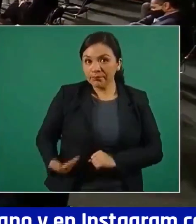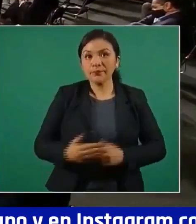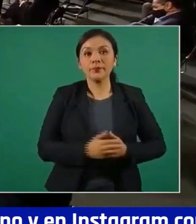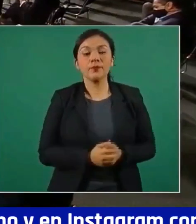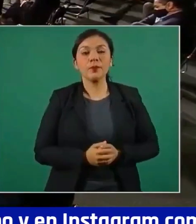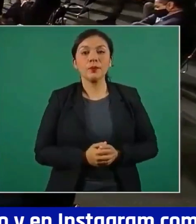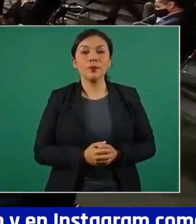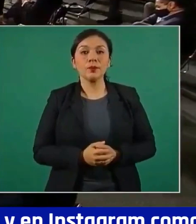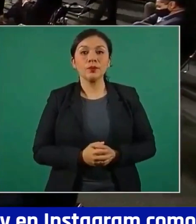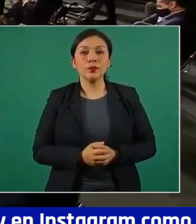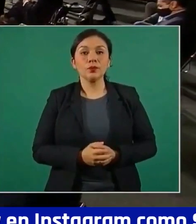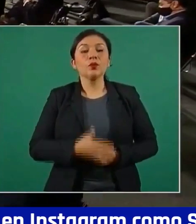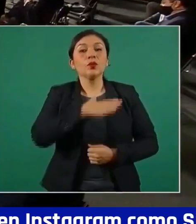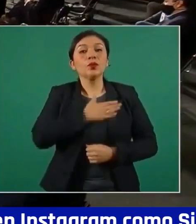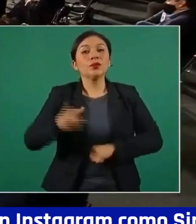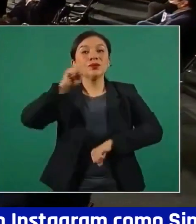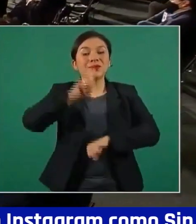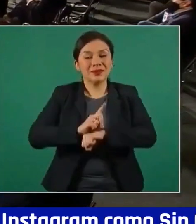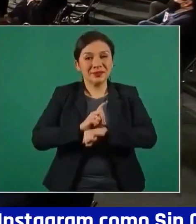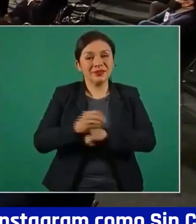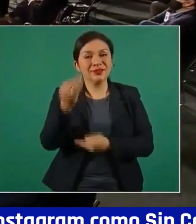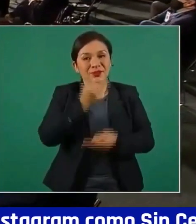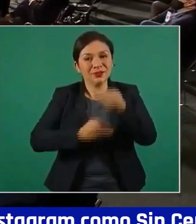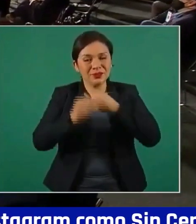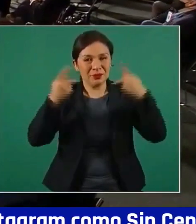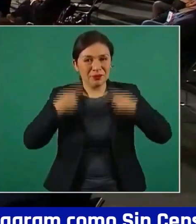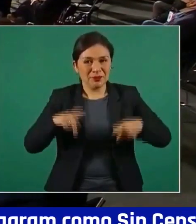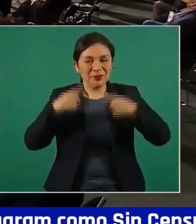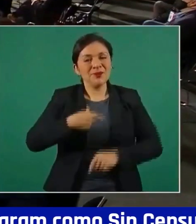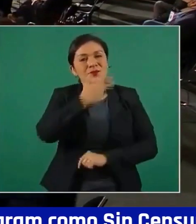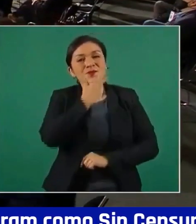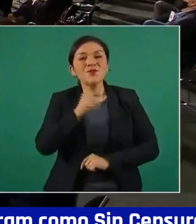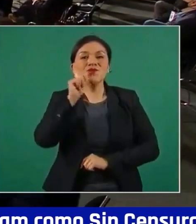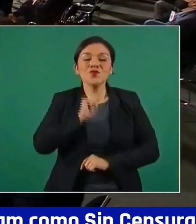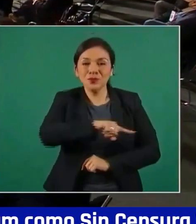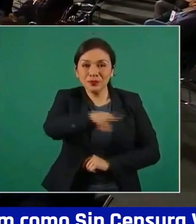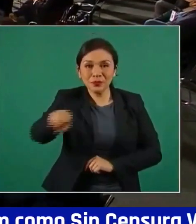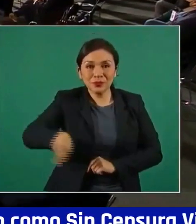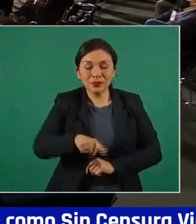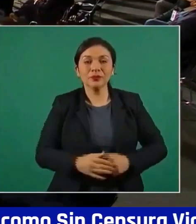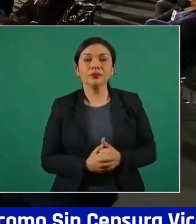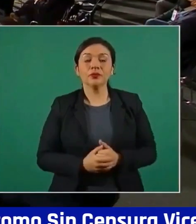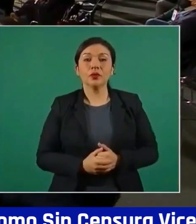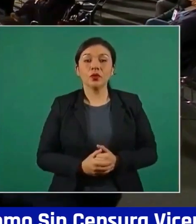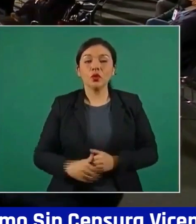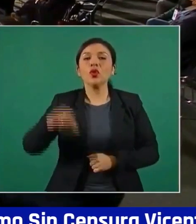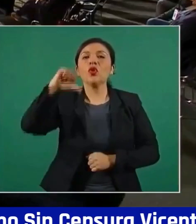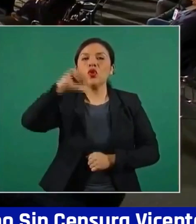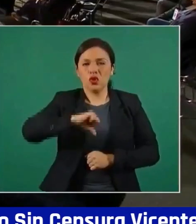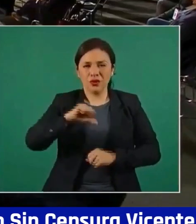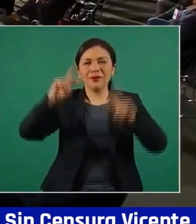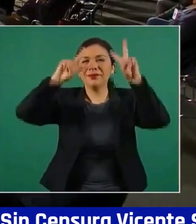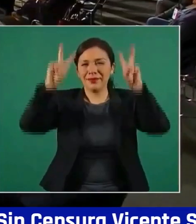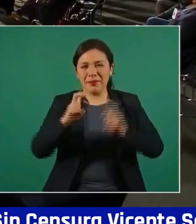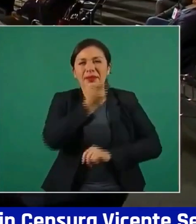Muy buenos días a todas y todos ustedes. Hoy en el Pulso de la Salud